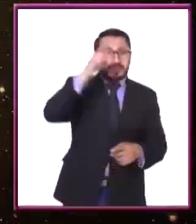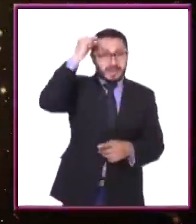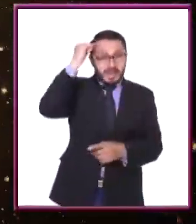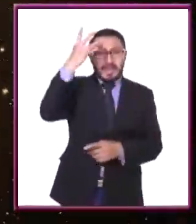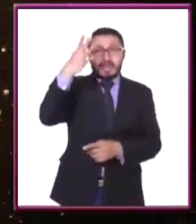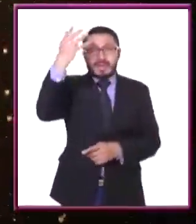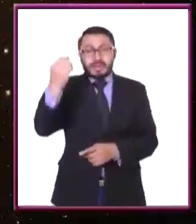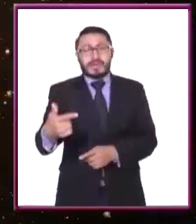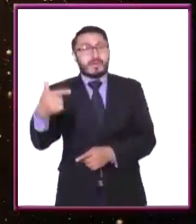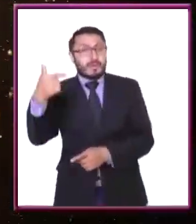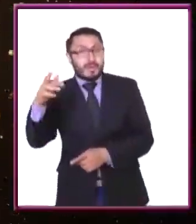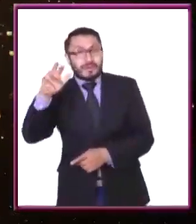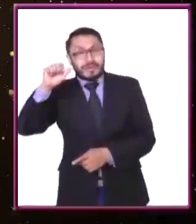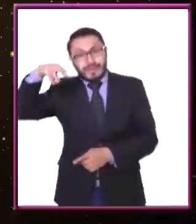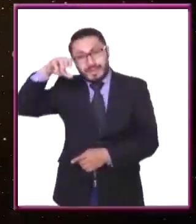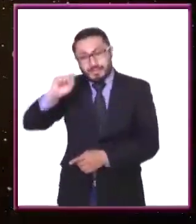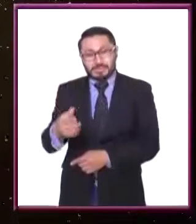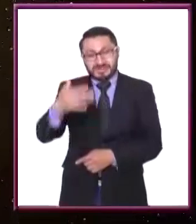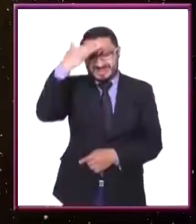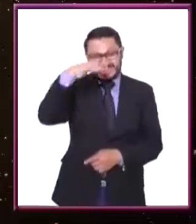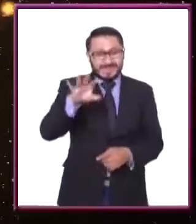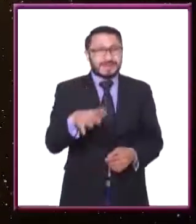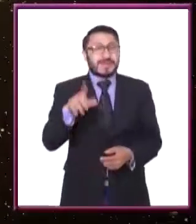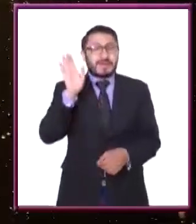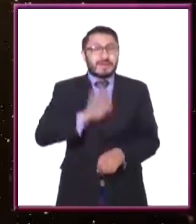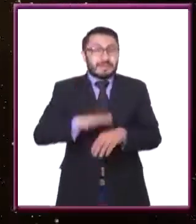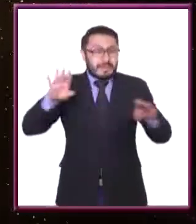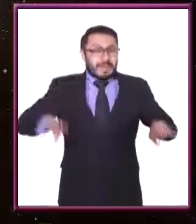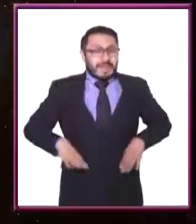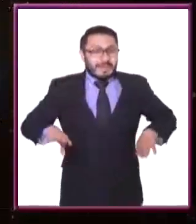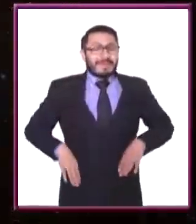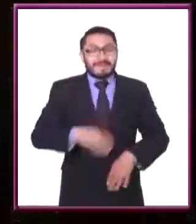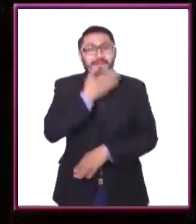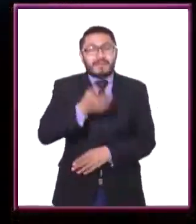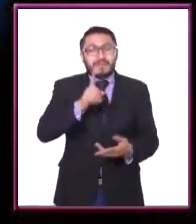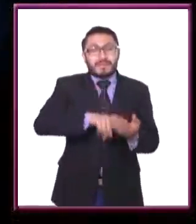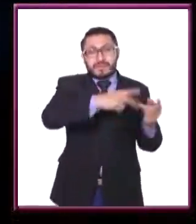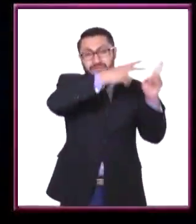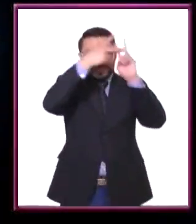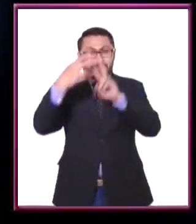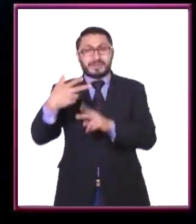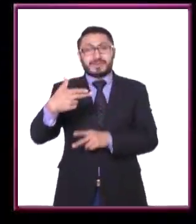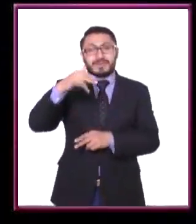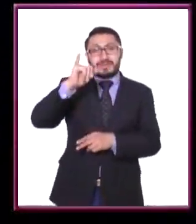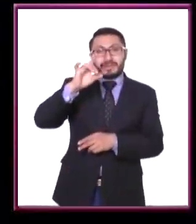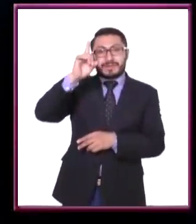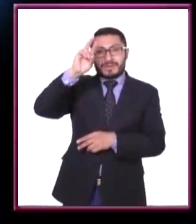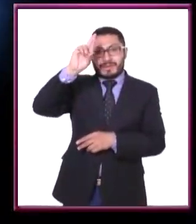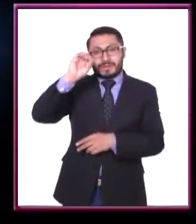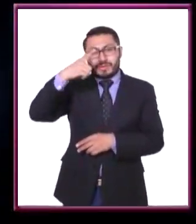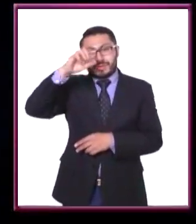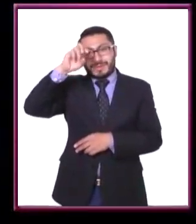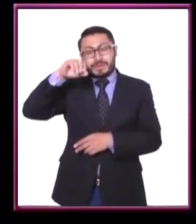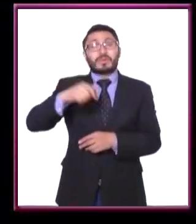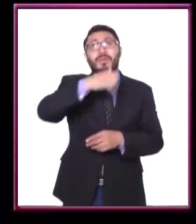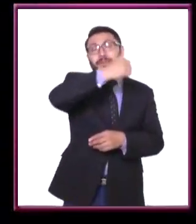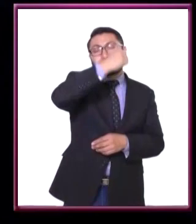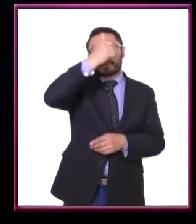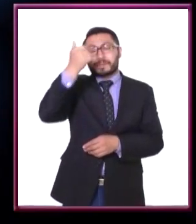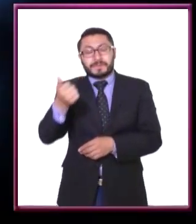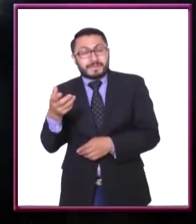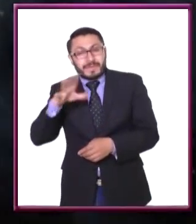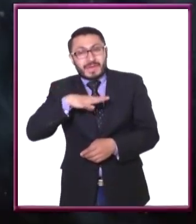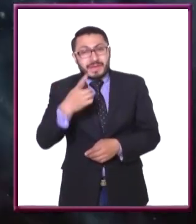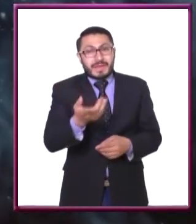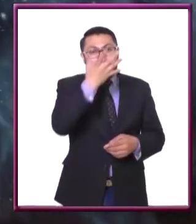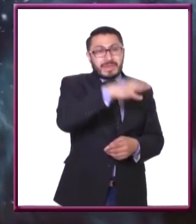59 gramos. Sabemos que el elemento más común en las estrellas es el hidrógeno. y sabemos que cada gramo de materia tiene